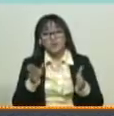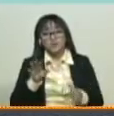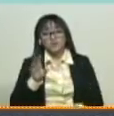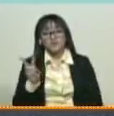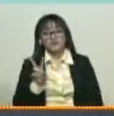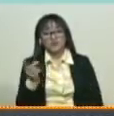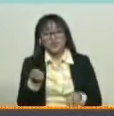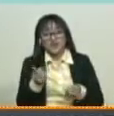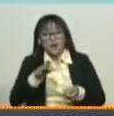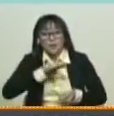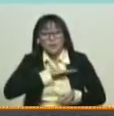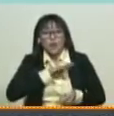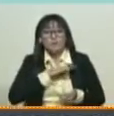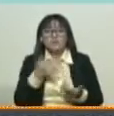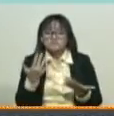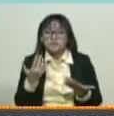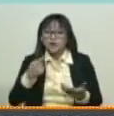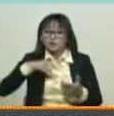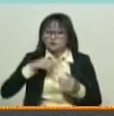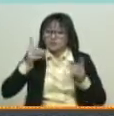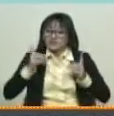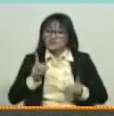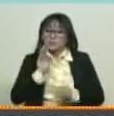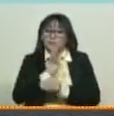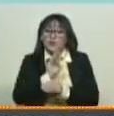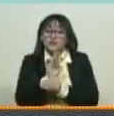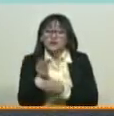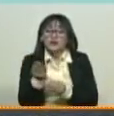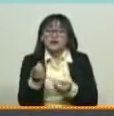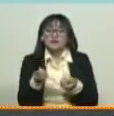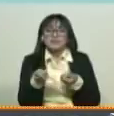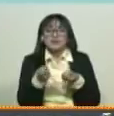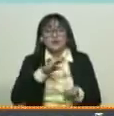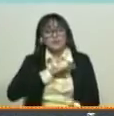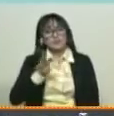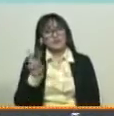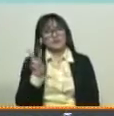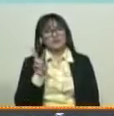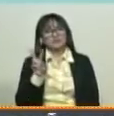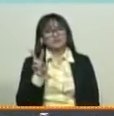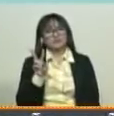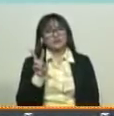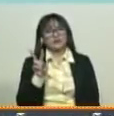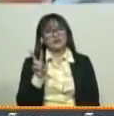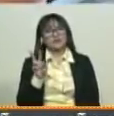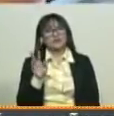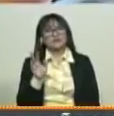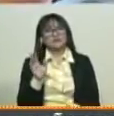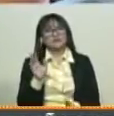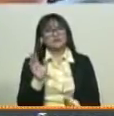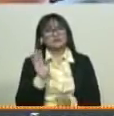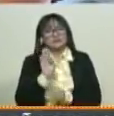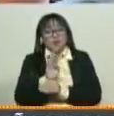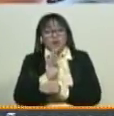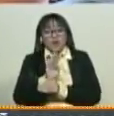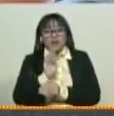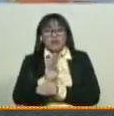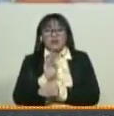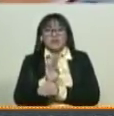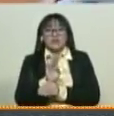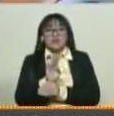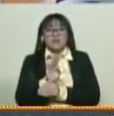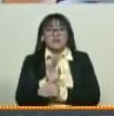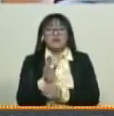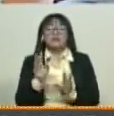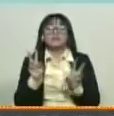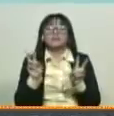país. Es para proteger el sistema financiero en Venezuela, es una medida, lo que se llama una contramedida en el marco